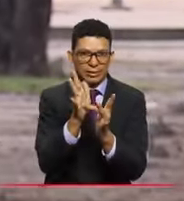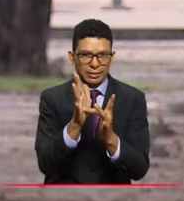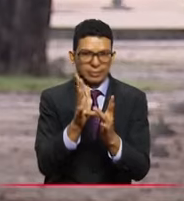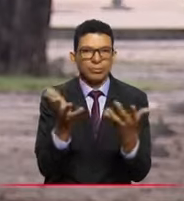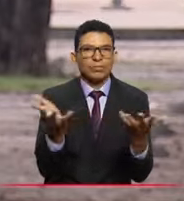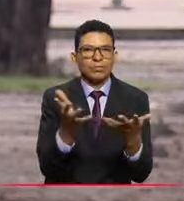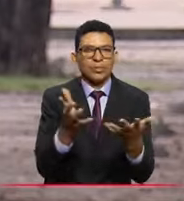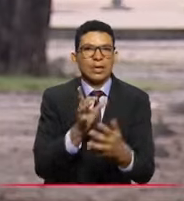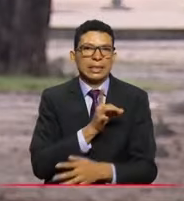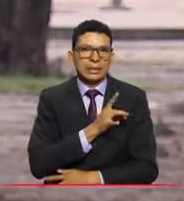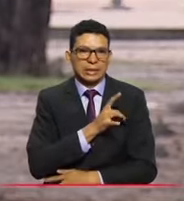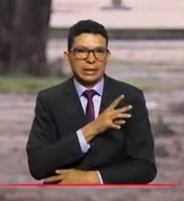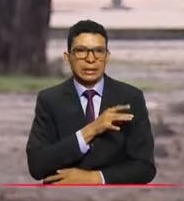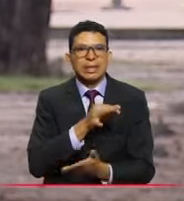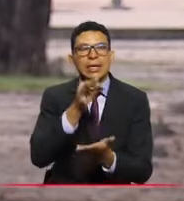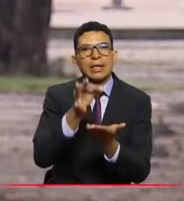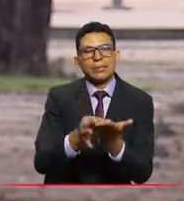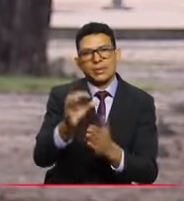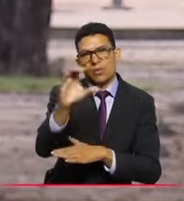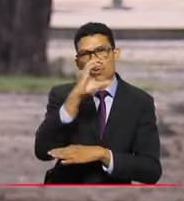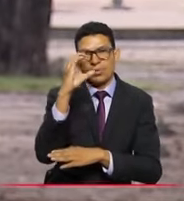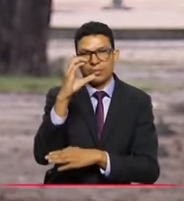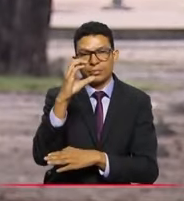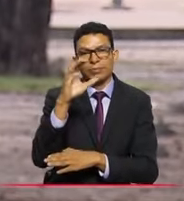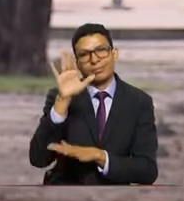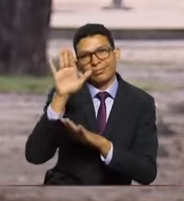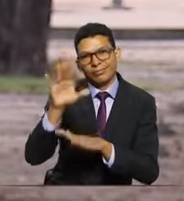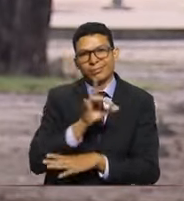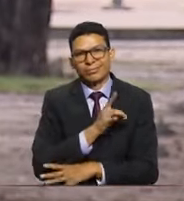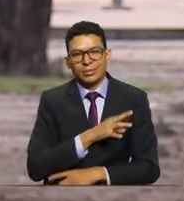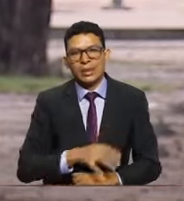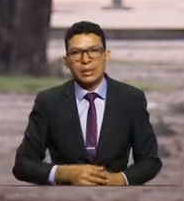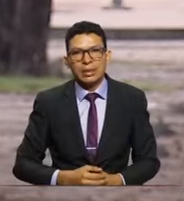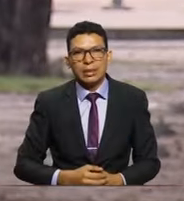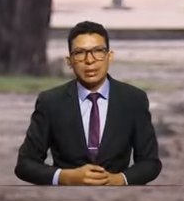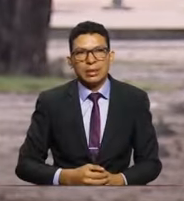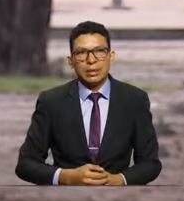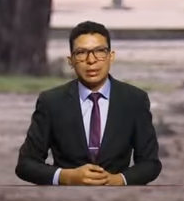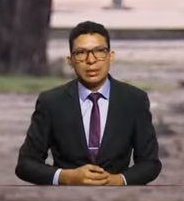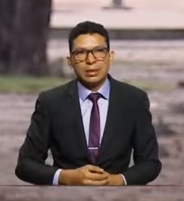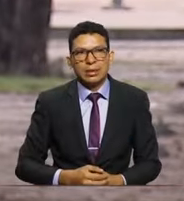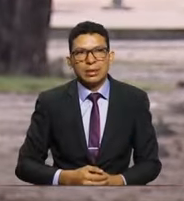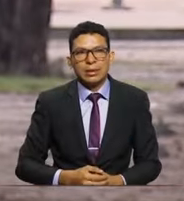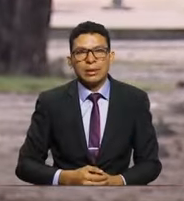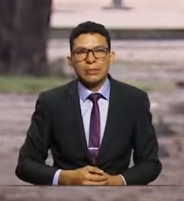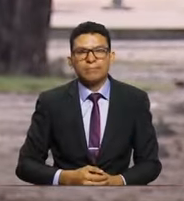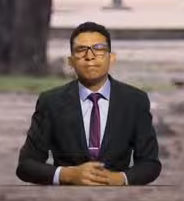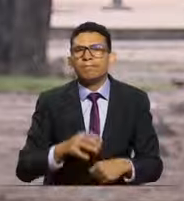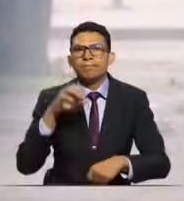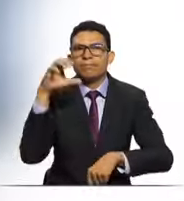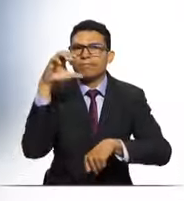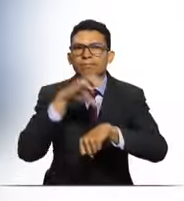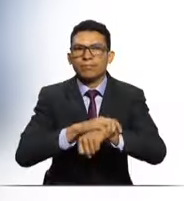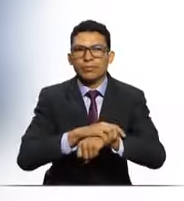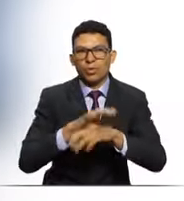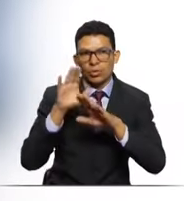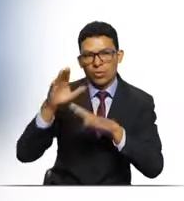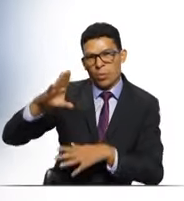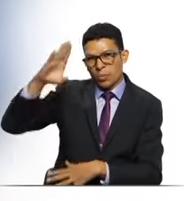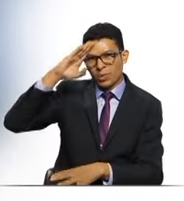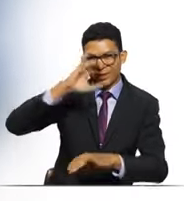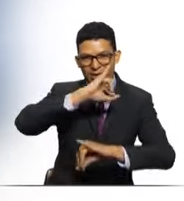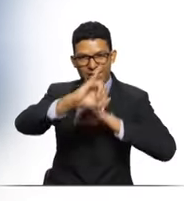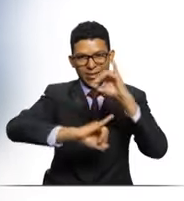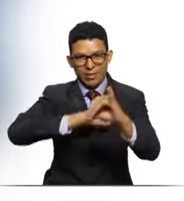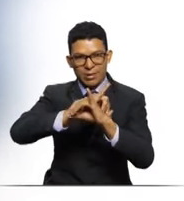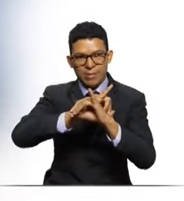en Santiago de Chile, la capital del país austral, y con una orden de captura de la Interpol en comunicación,